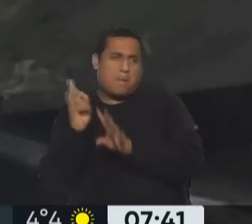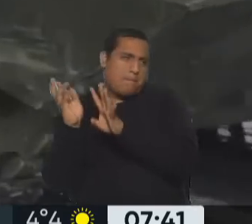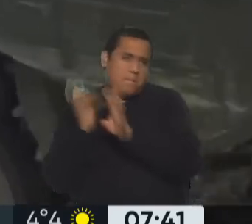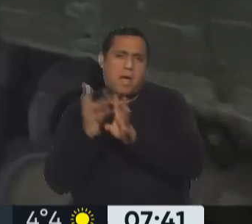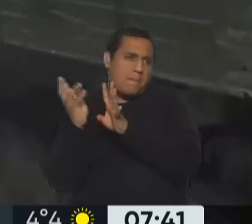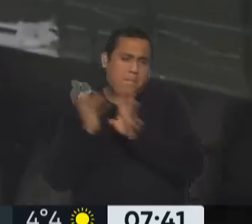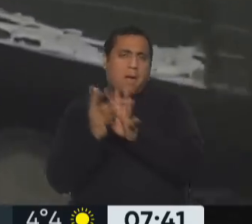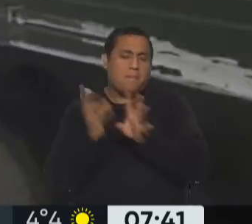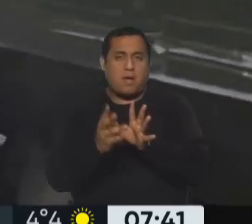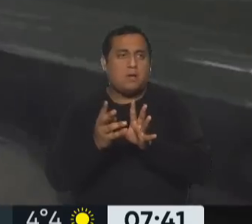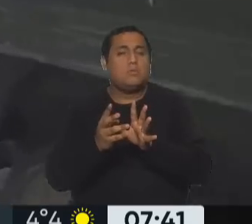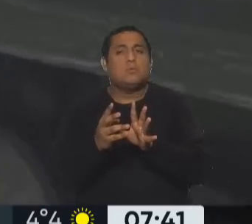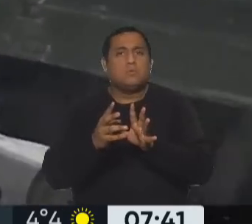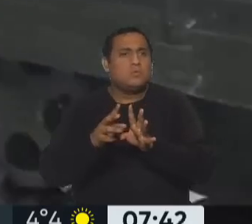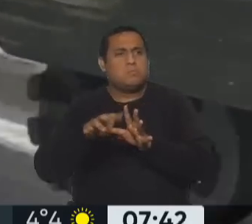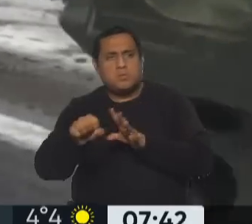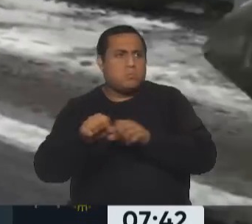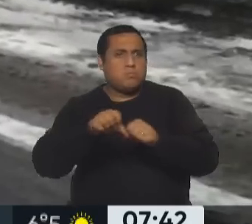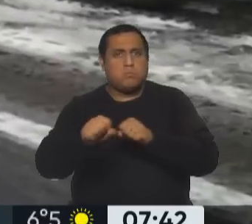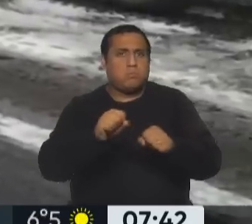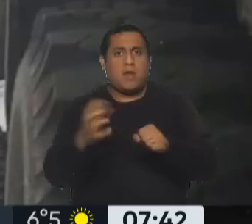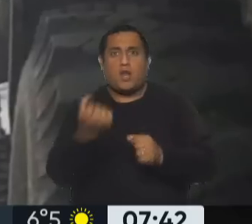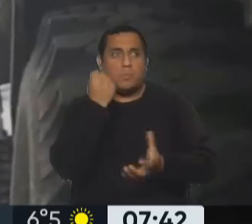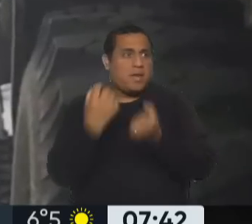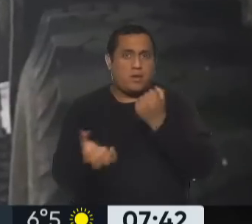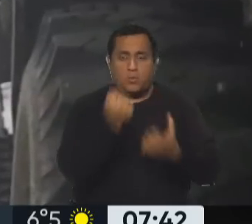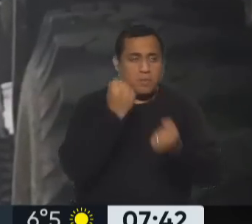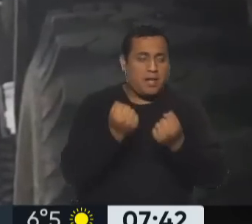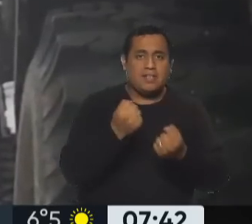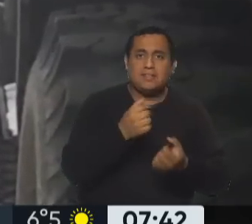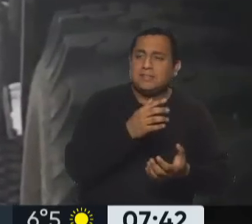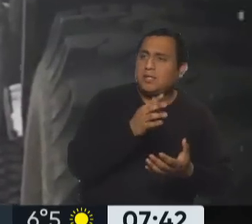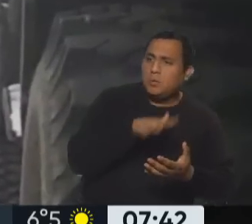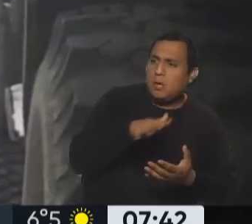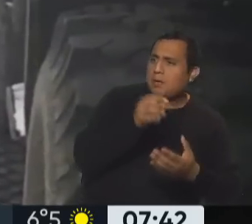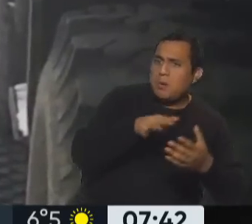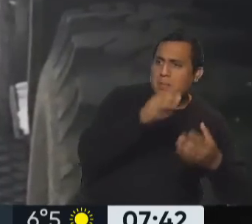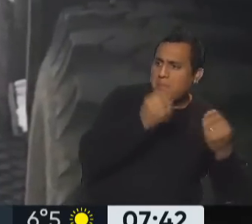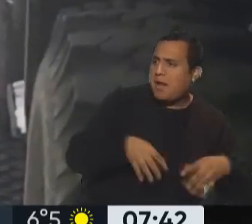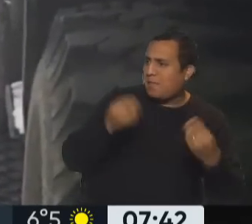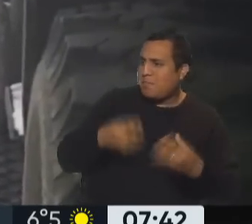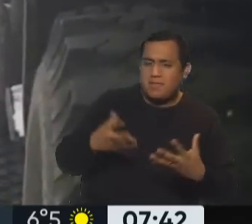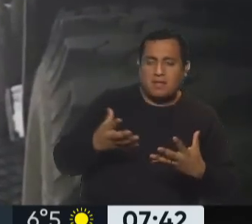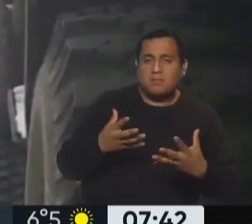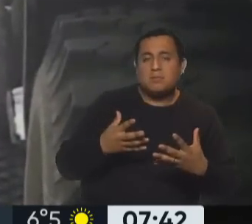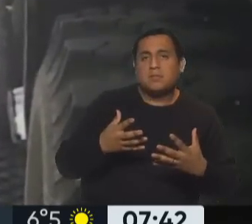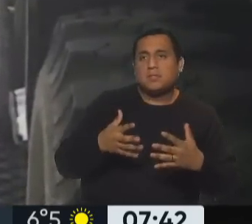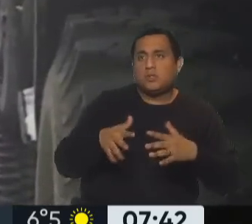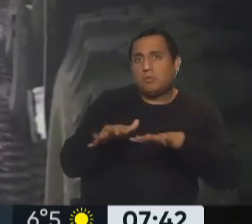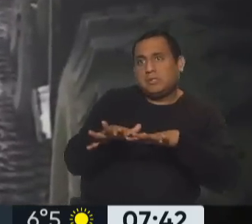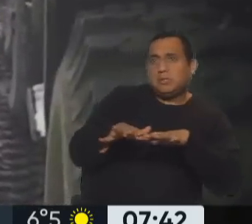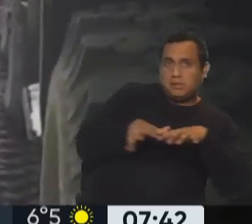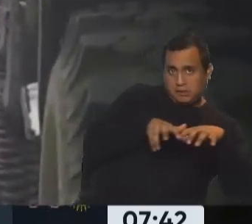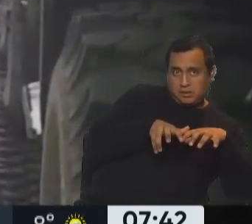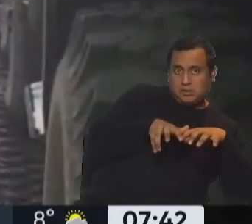le hizo perder parte del territorio, quizás no el más importante, pero sí un territorio que lo hizo retroceder,